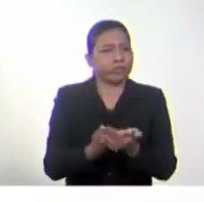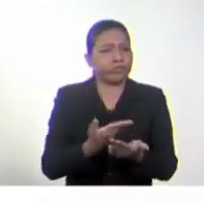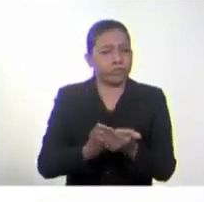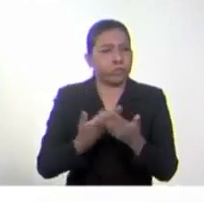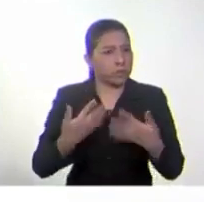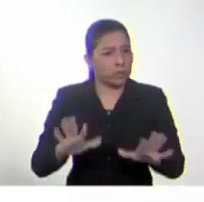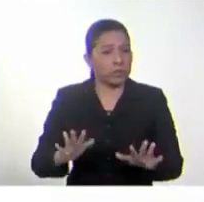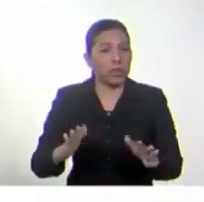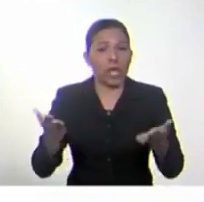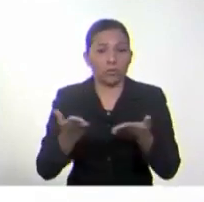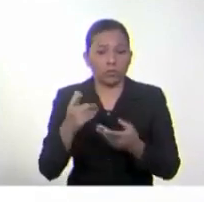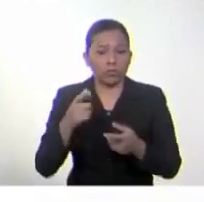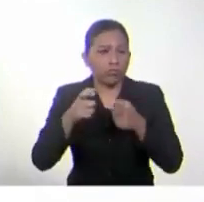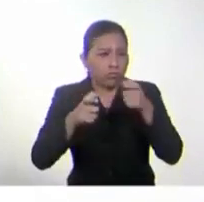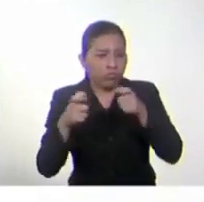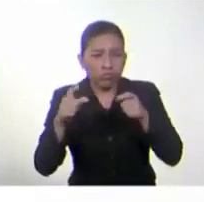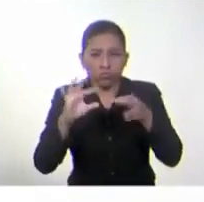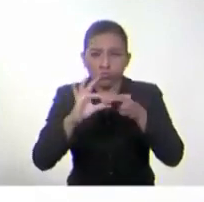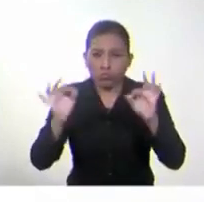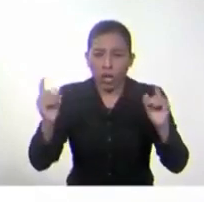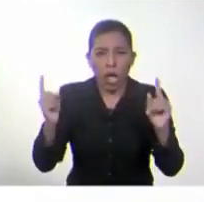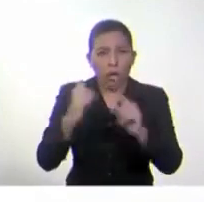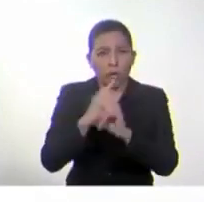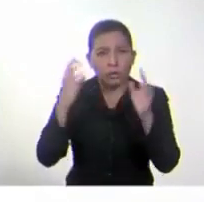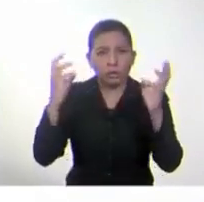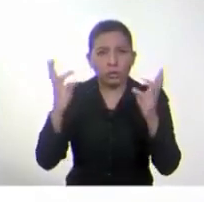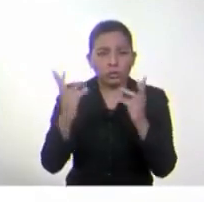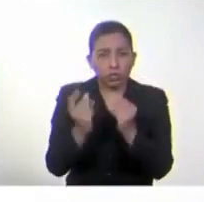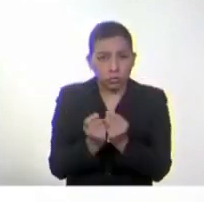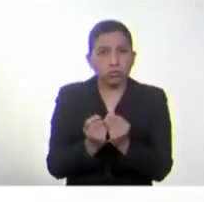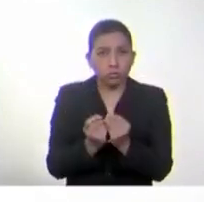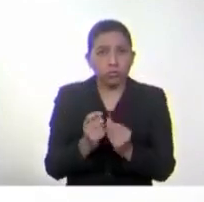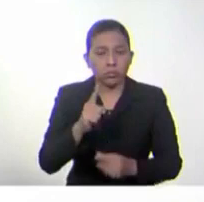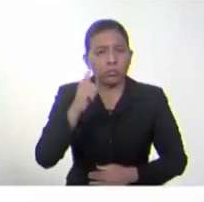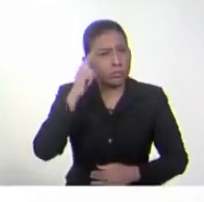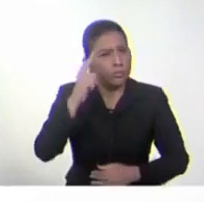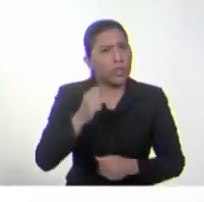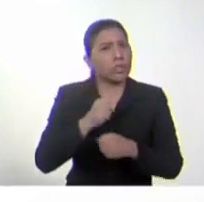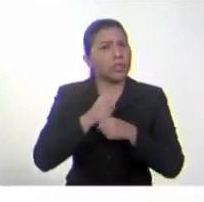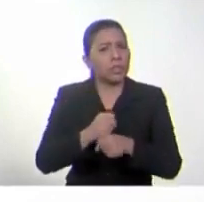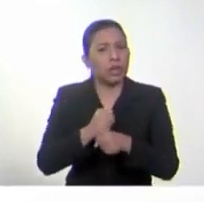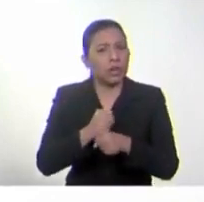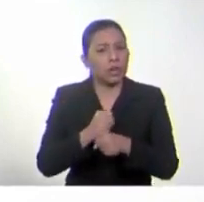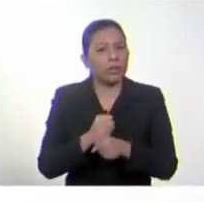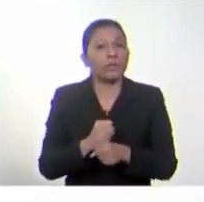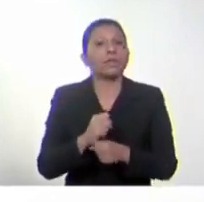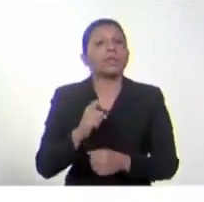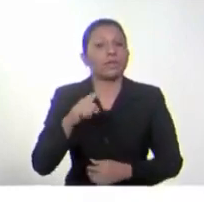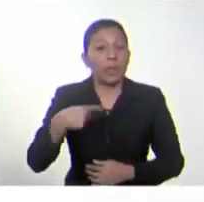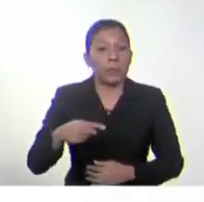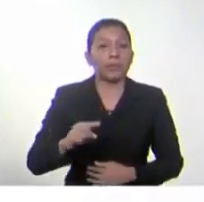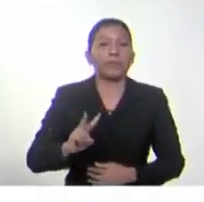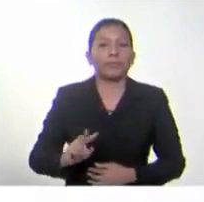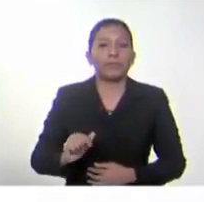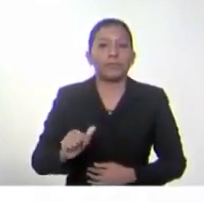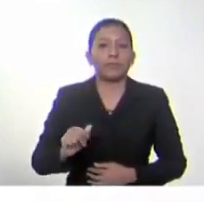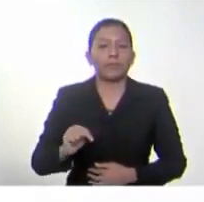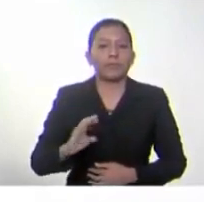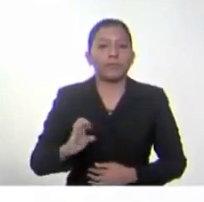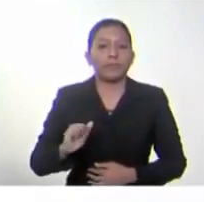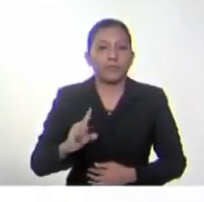de balancear y ajustar los coeficientes, siempre hay que asegurarse que la ecuación se encuentre balanceada. Y por